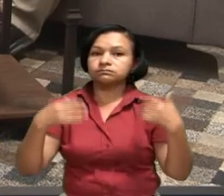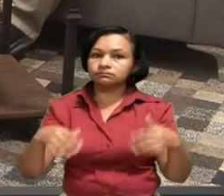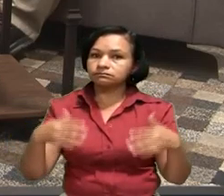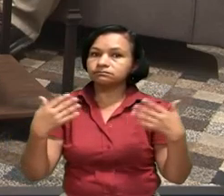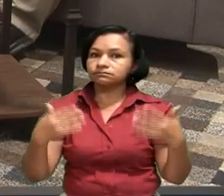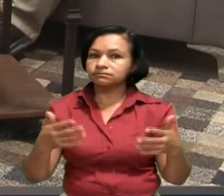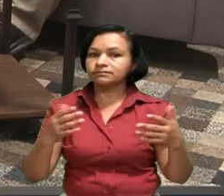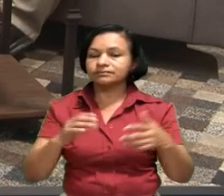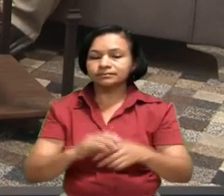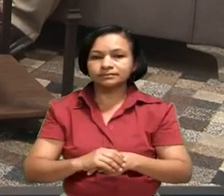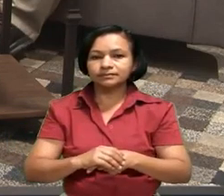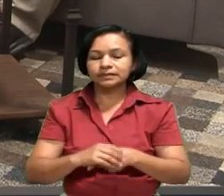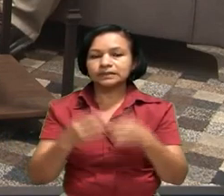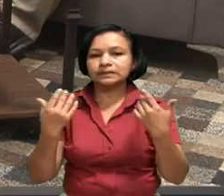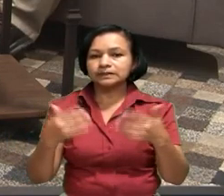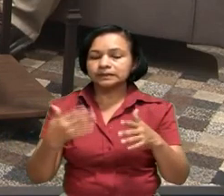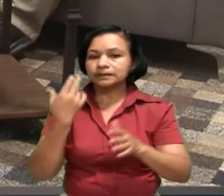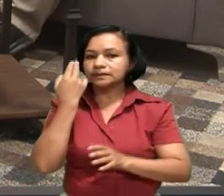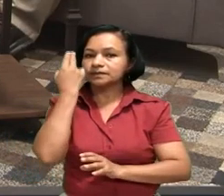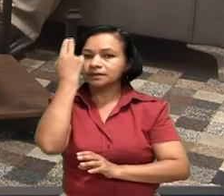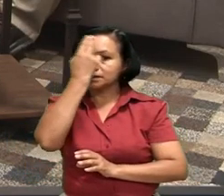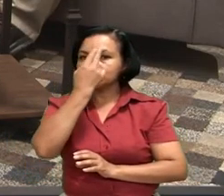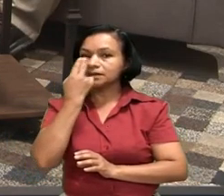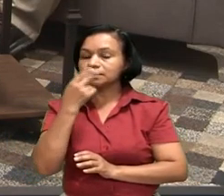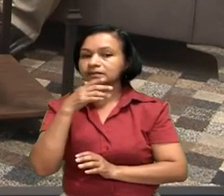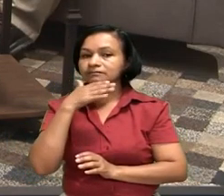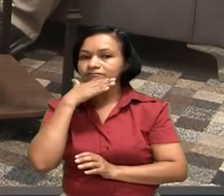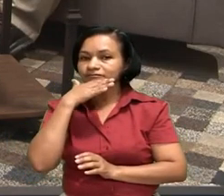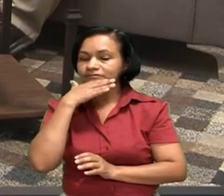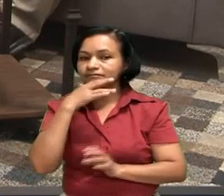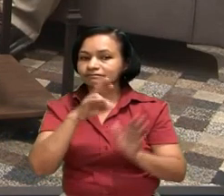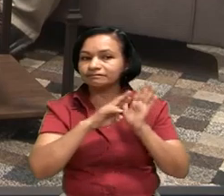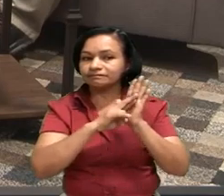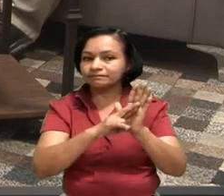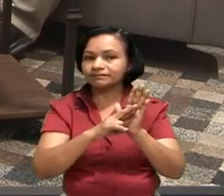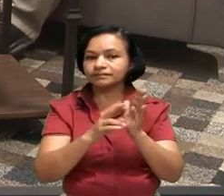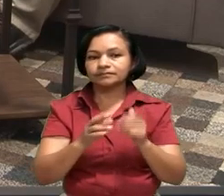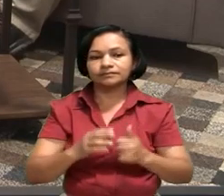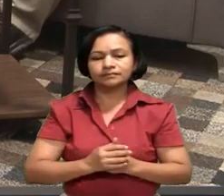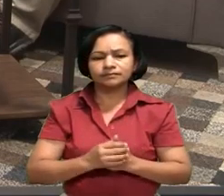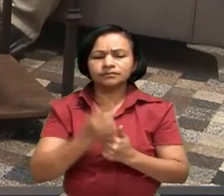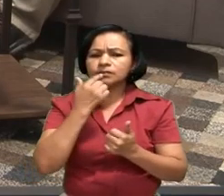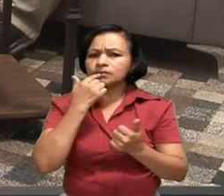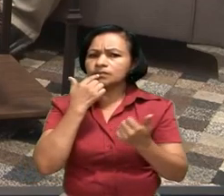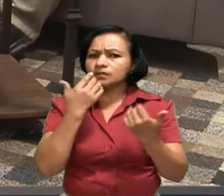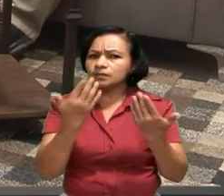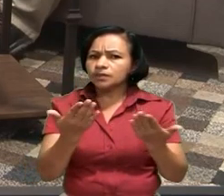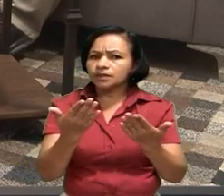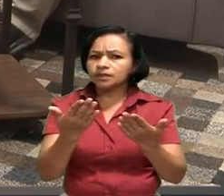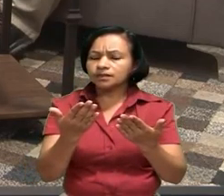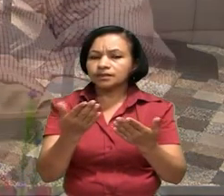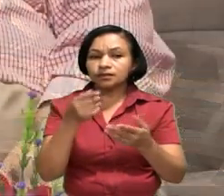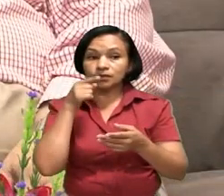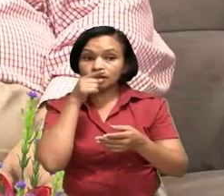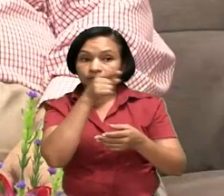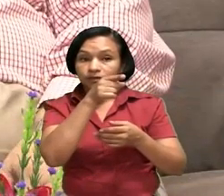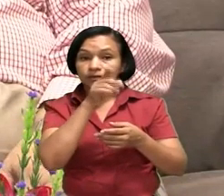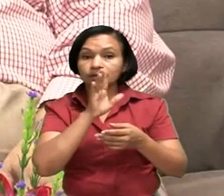esa es una pregunta bien difícil por qué cuando habla de ética